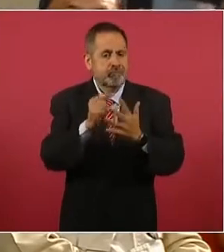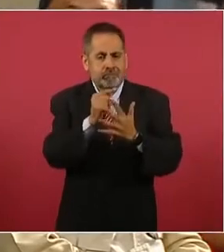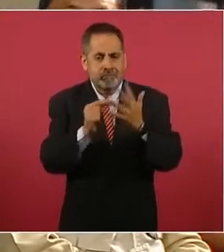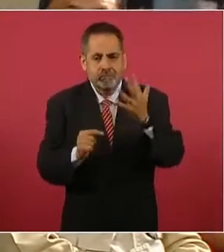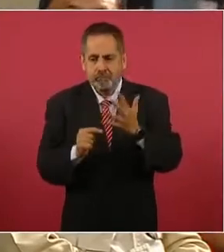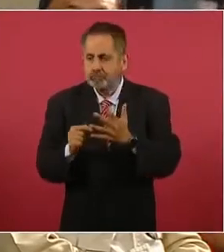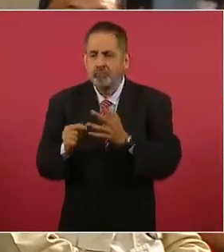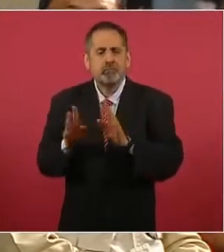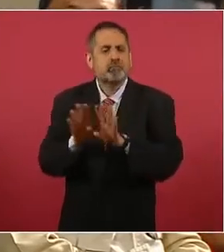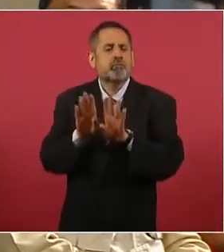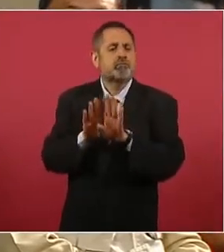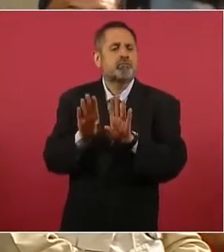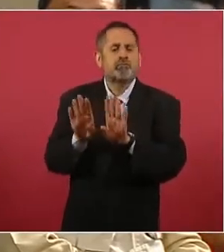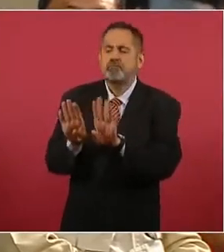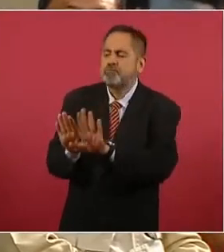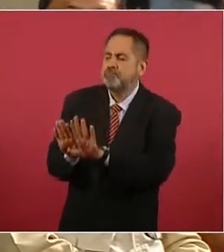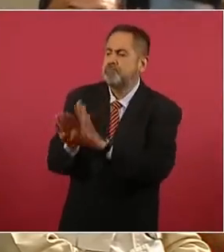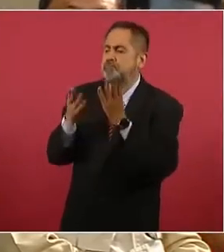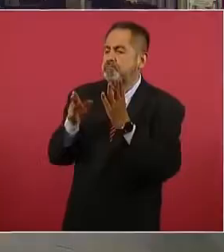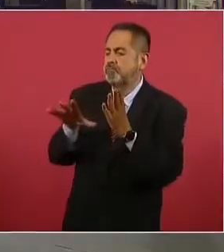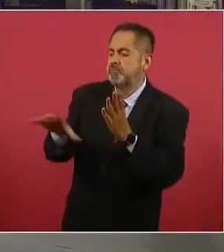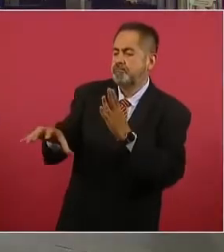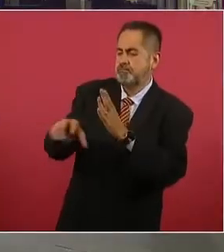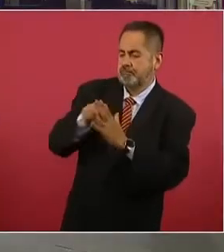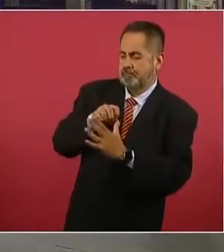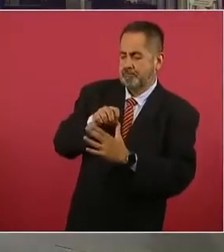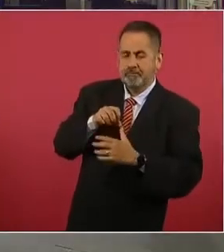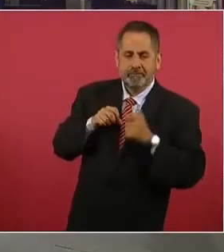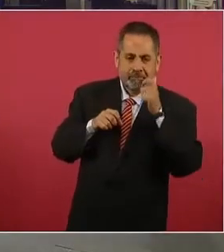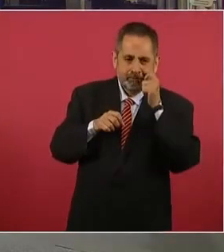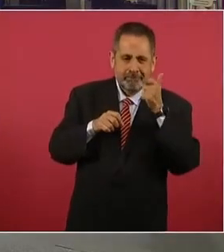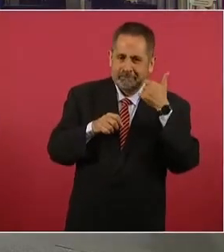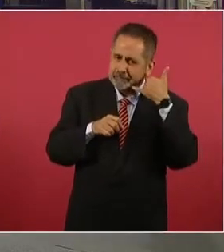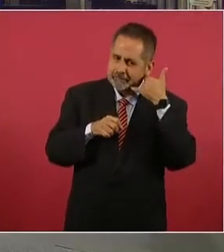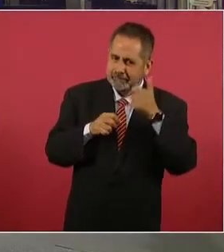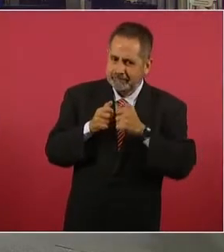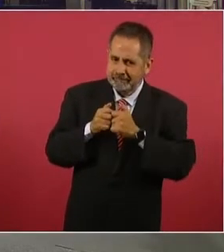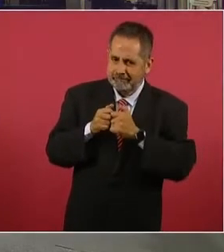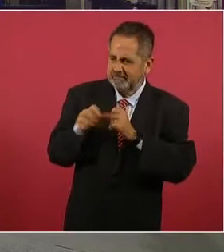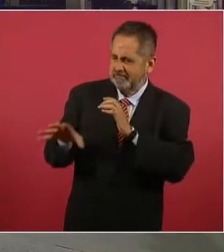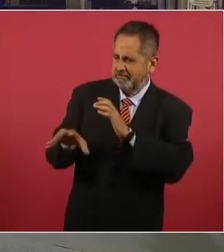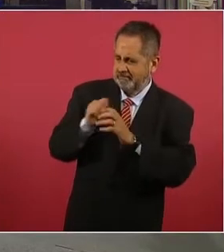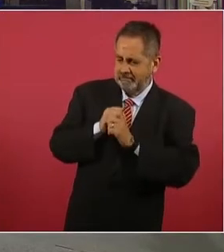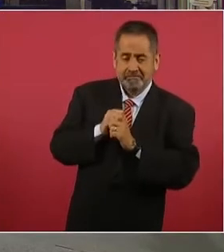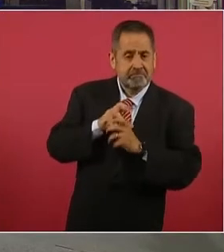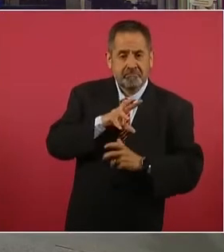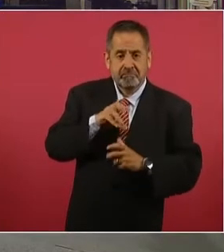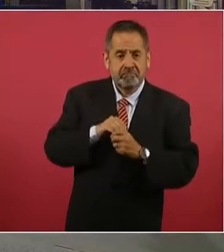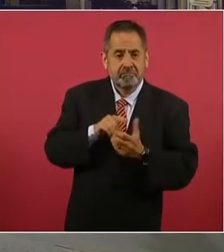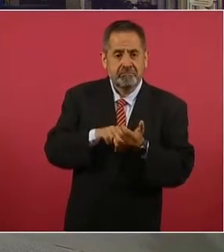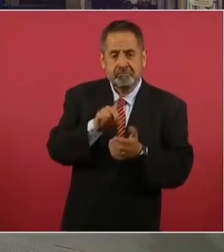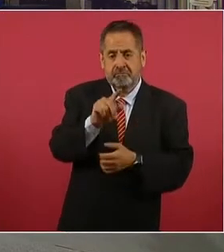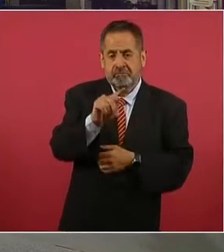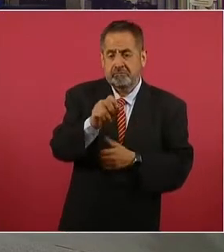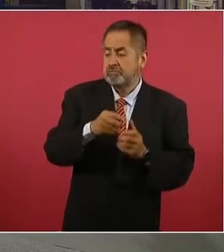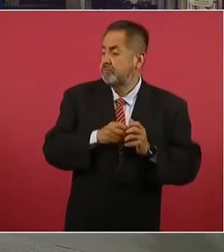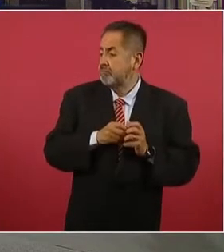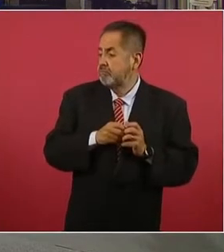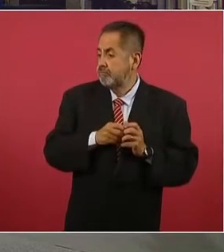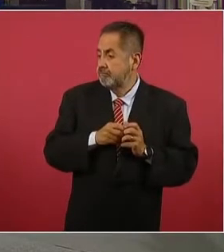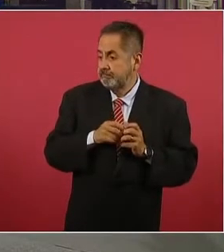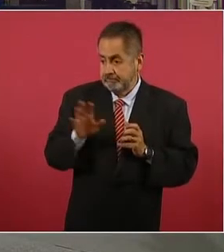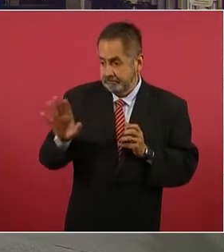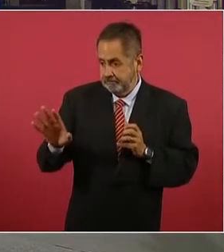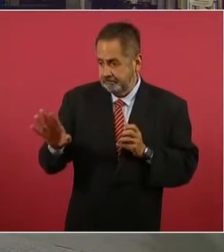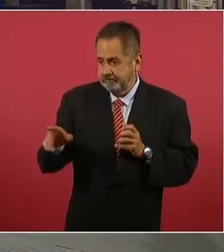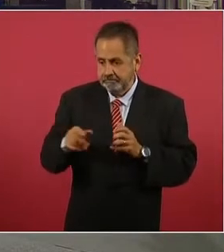básicamente es como darle la llave a una persona y que se meta a robar. Entonces, tienen todos los datos. Les dicen, estos son los grupos